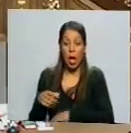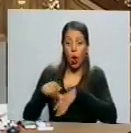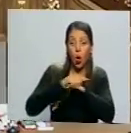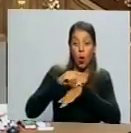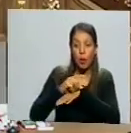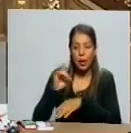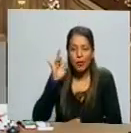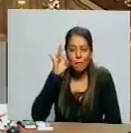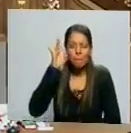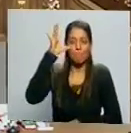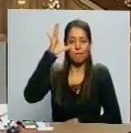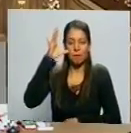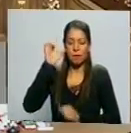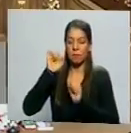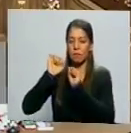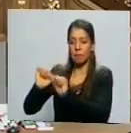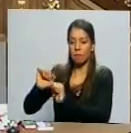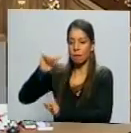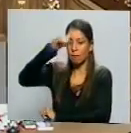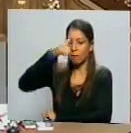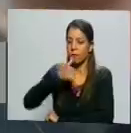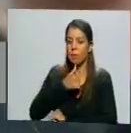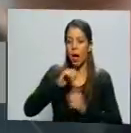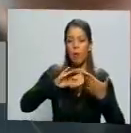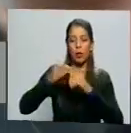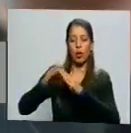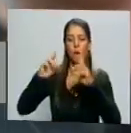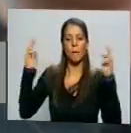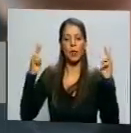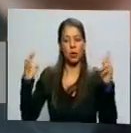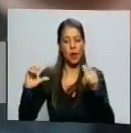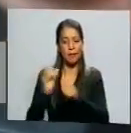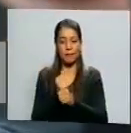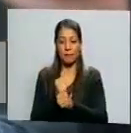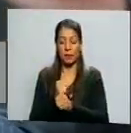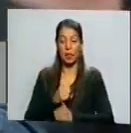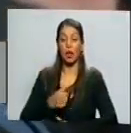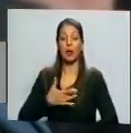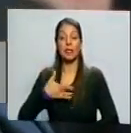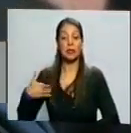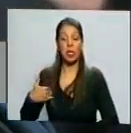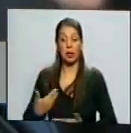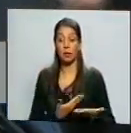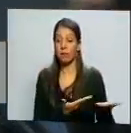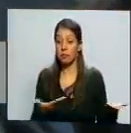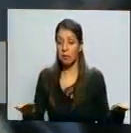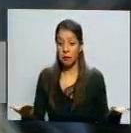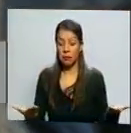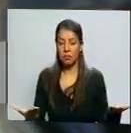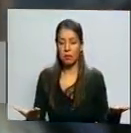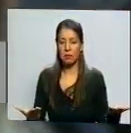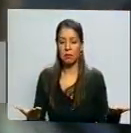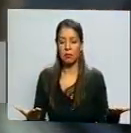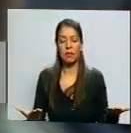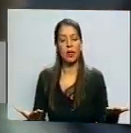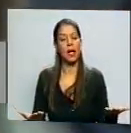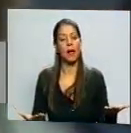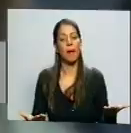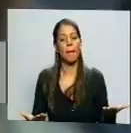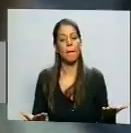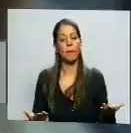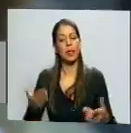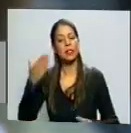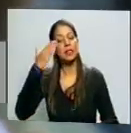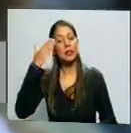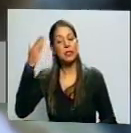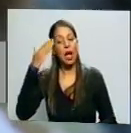revolucionaria para arreciar en la victoria popular. Yo quisiera, compañeros constituyentes, solamente traerles un